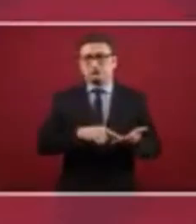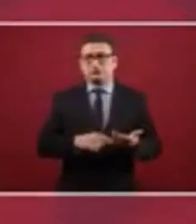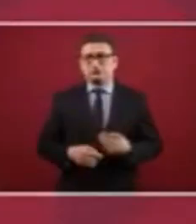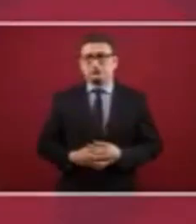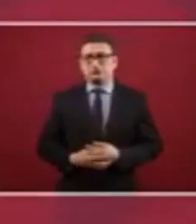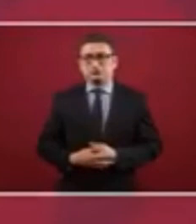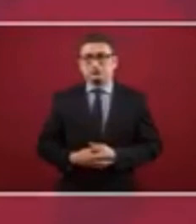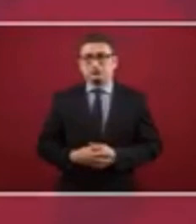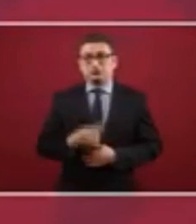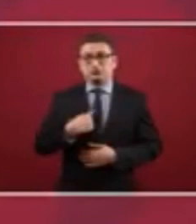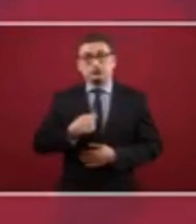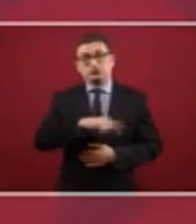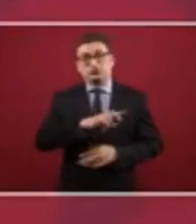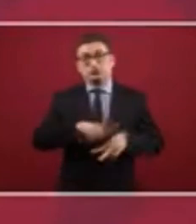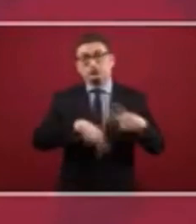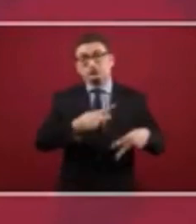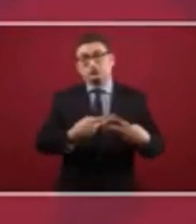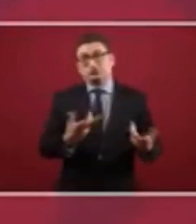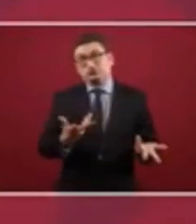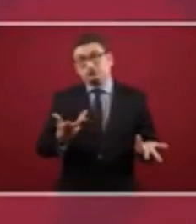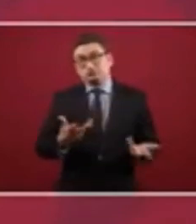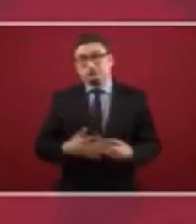pues voy a tener que ir al...